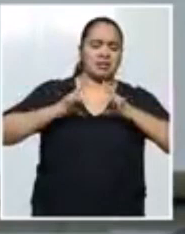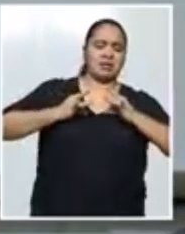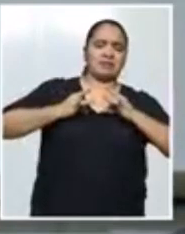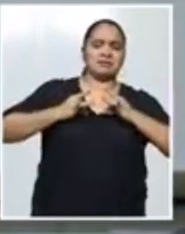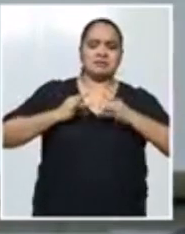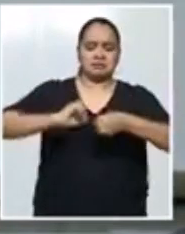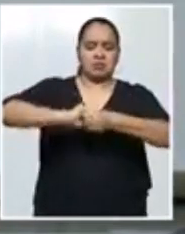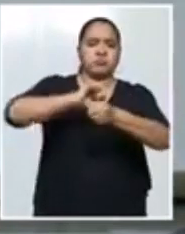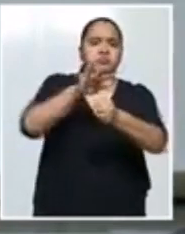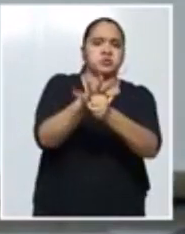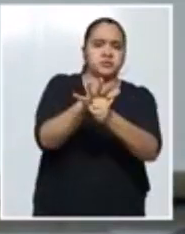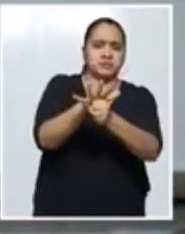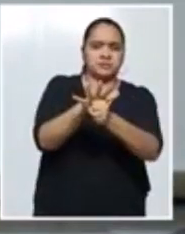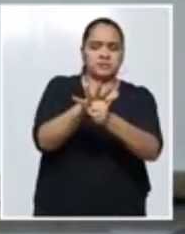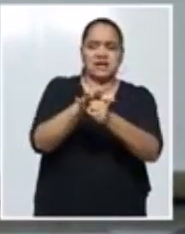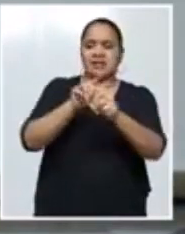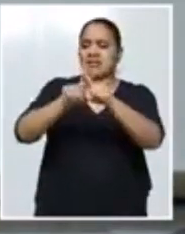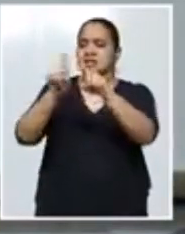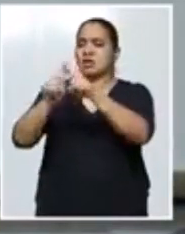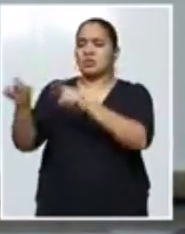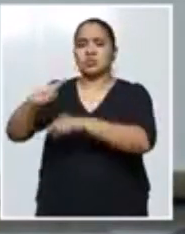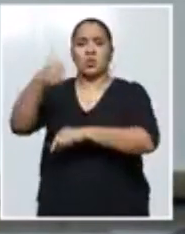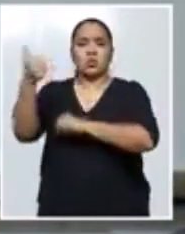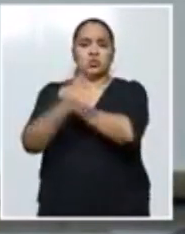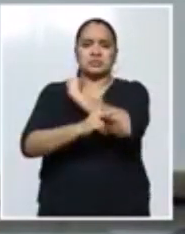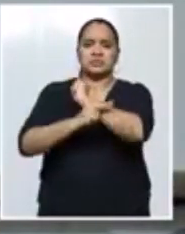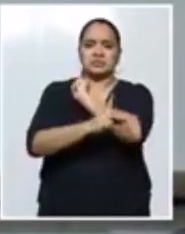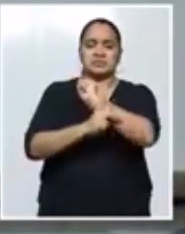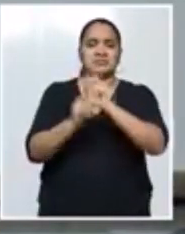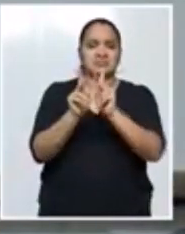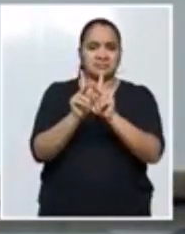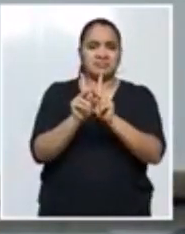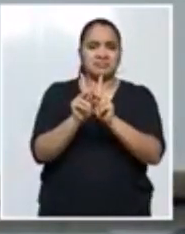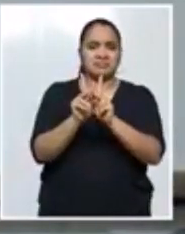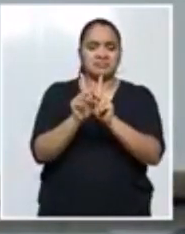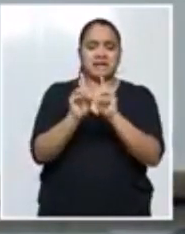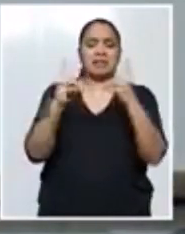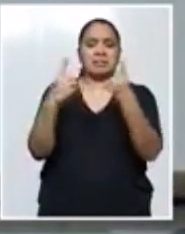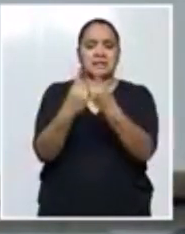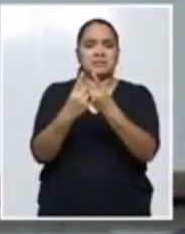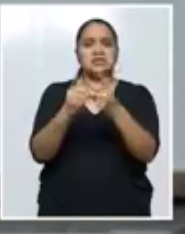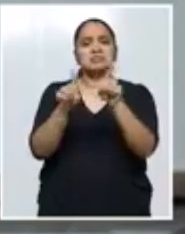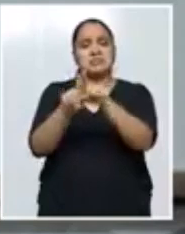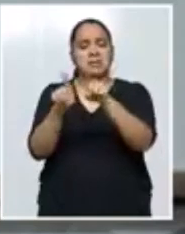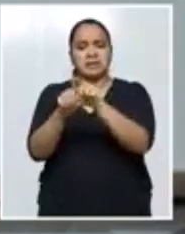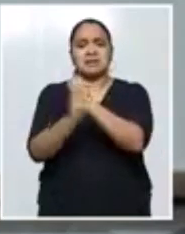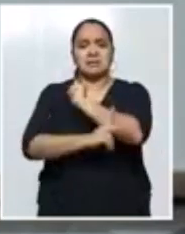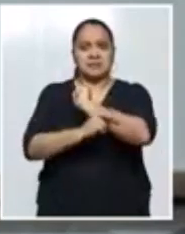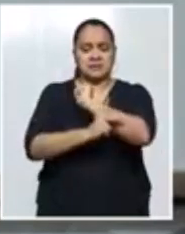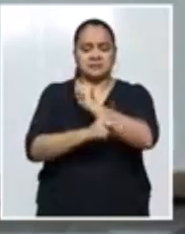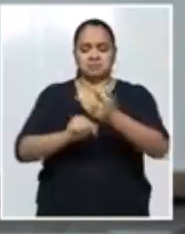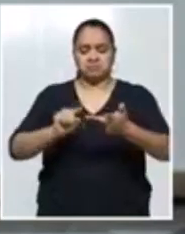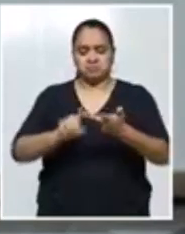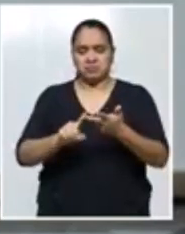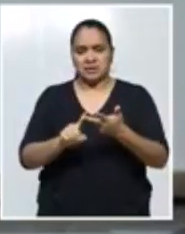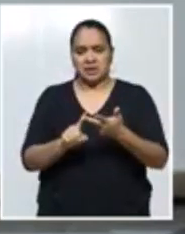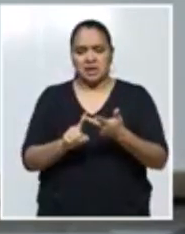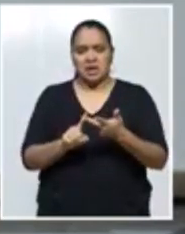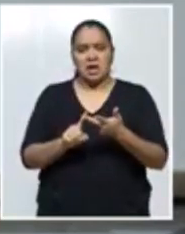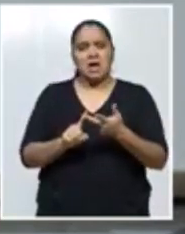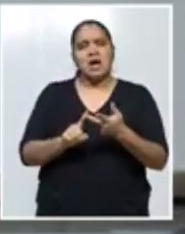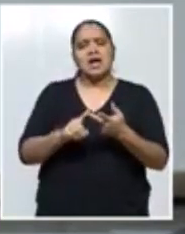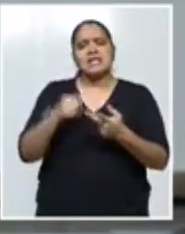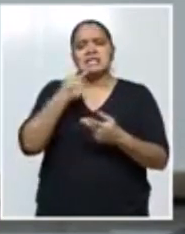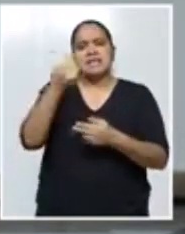19 en varios departamentos del país la alerta roja tiene